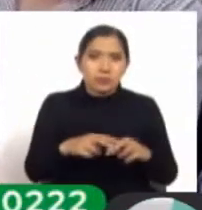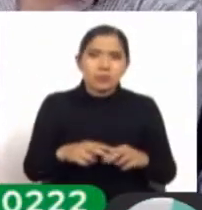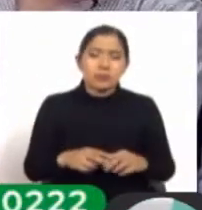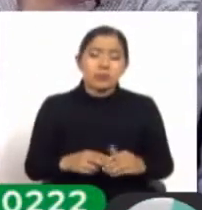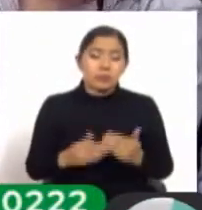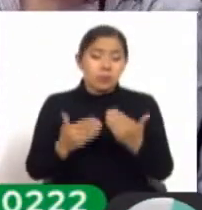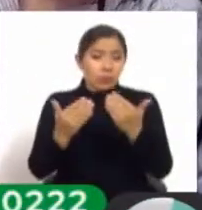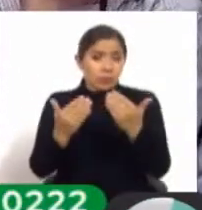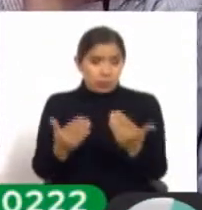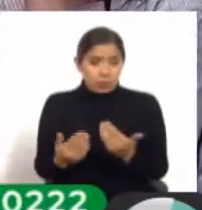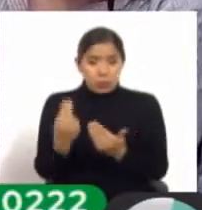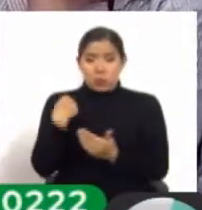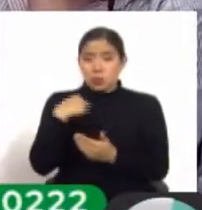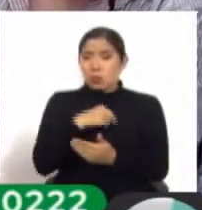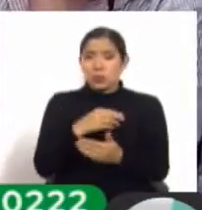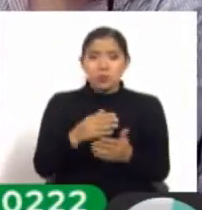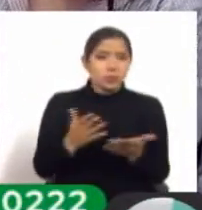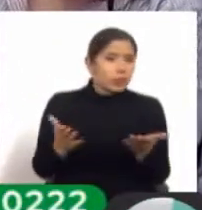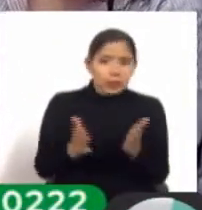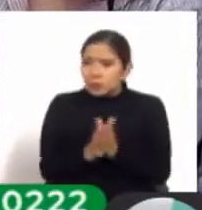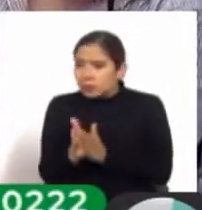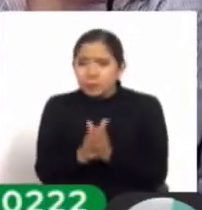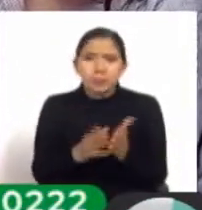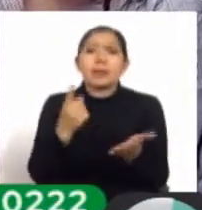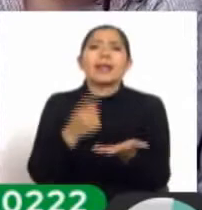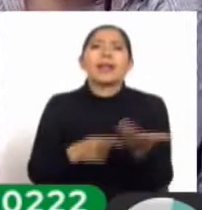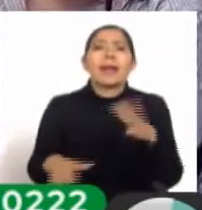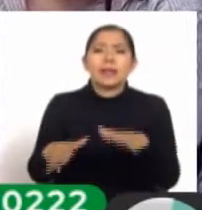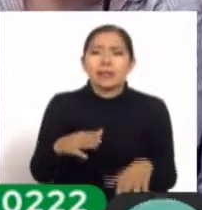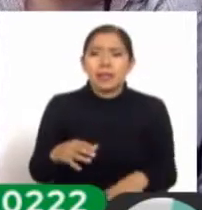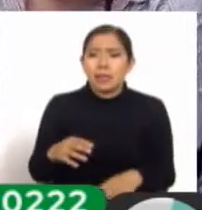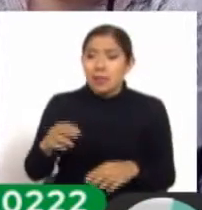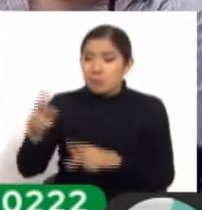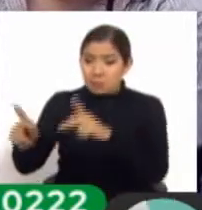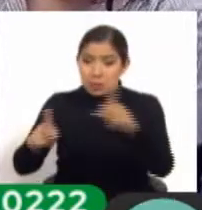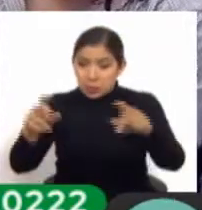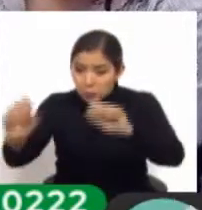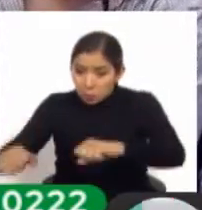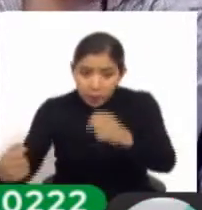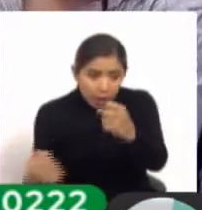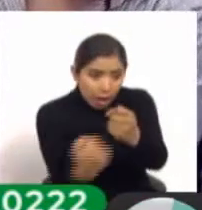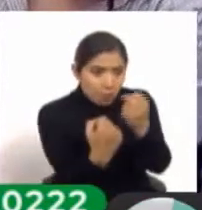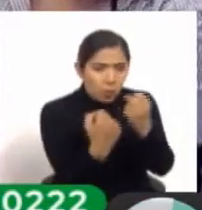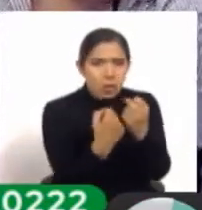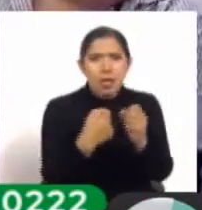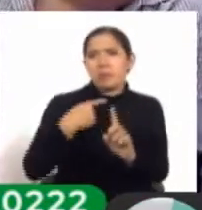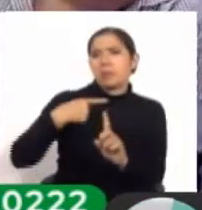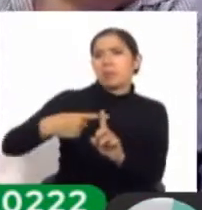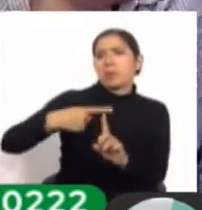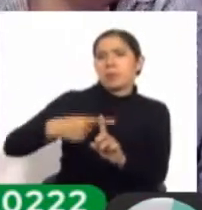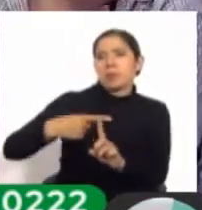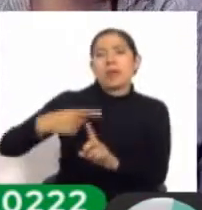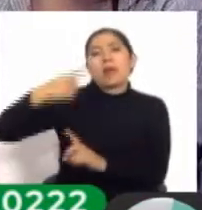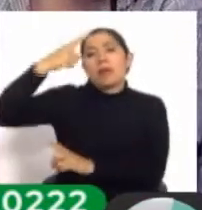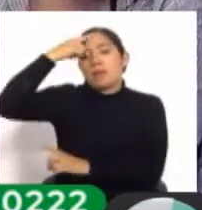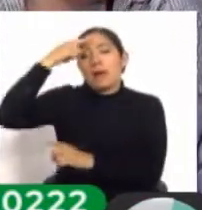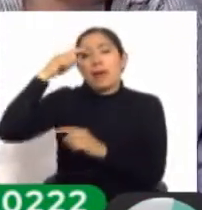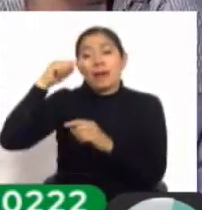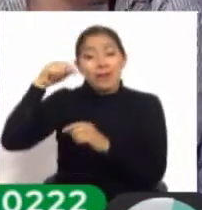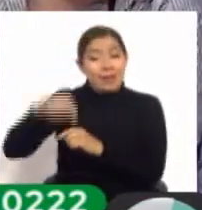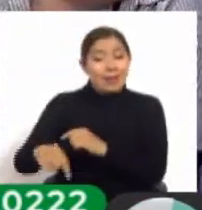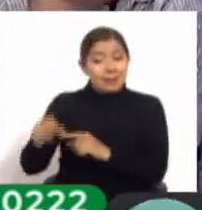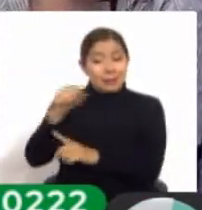Estamos prestos a la colaboración de la ciudadanía cruceña que quiera brindar su apoyo para que este caso